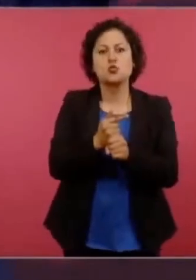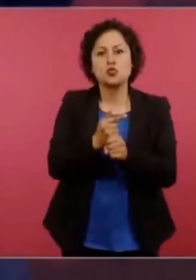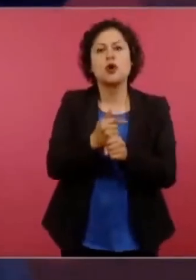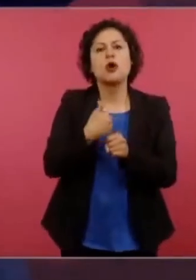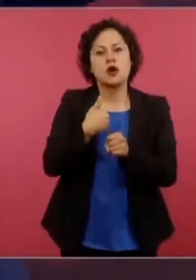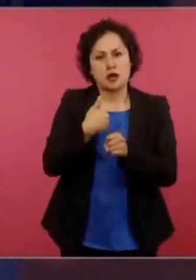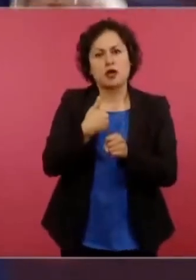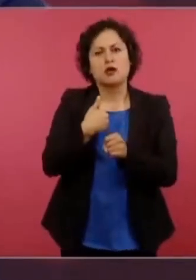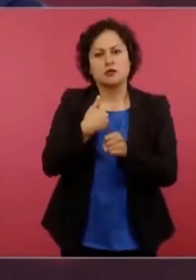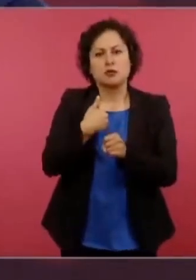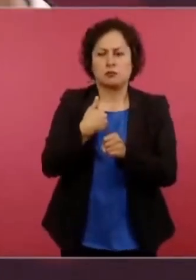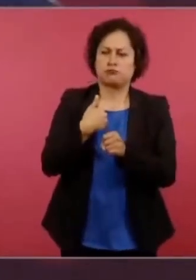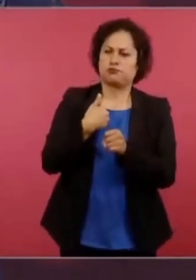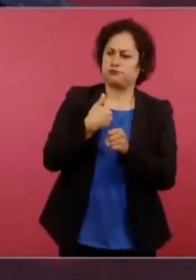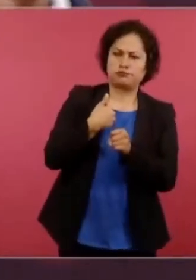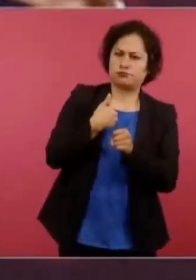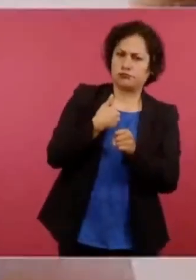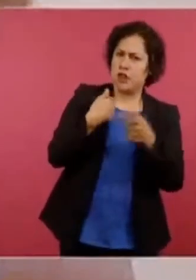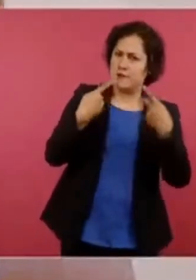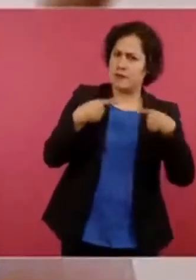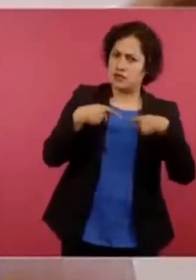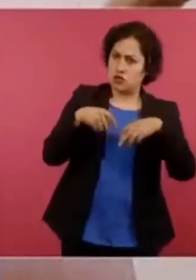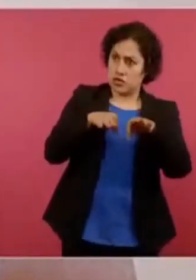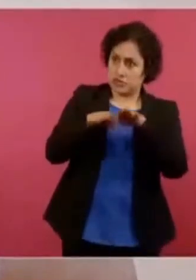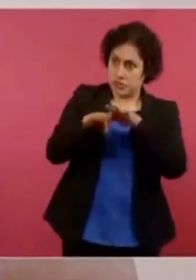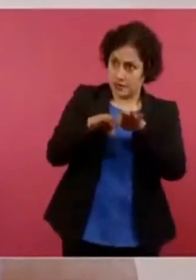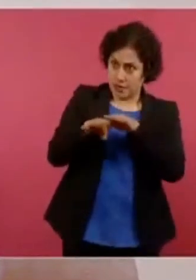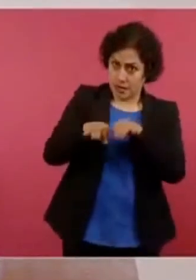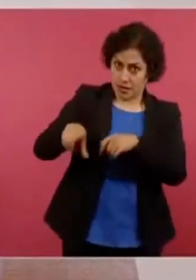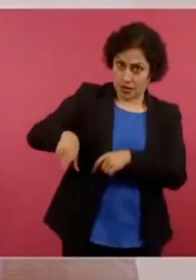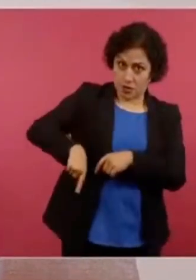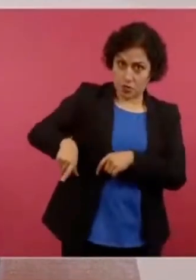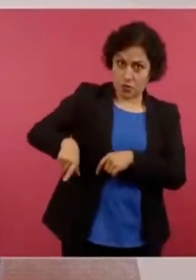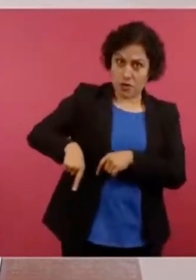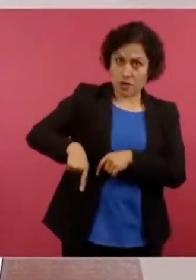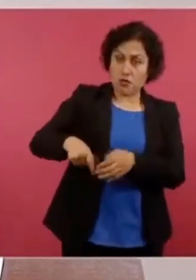sueldos de los altos funcionarios públicos. Yo ganaba la mitad